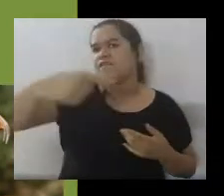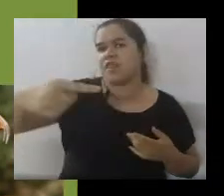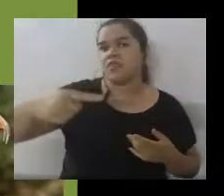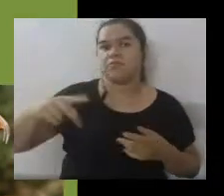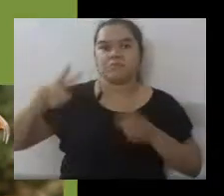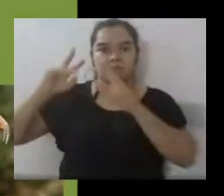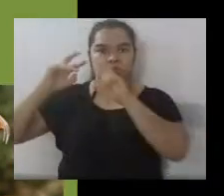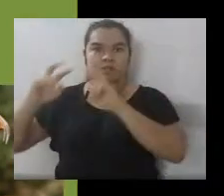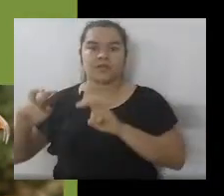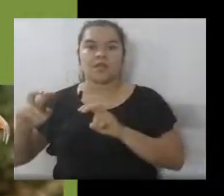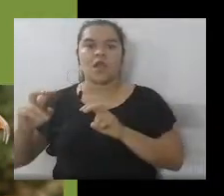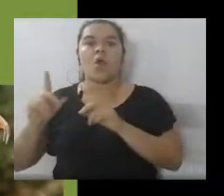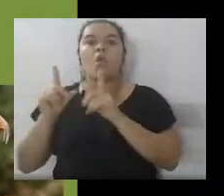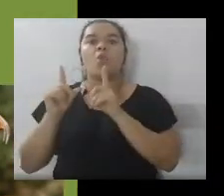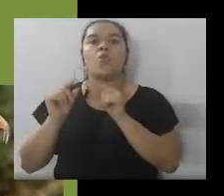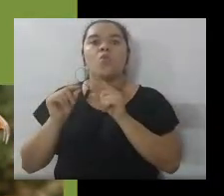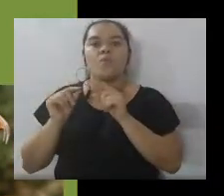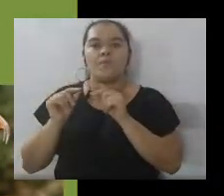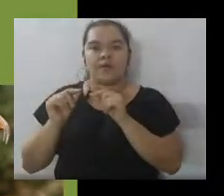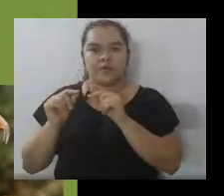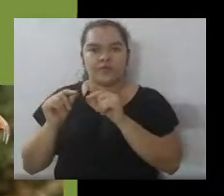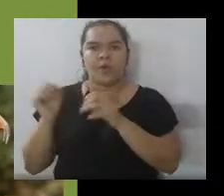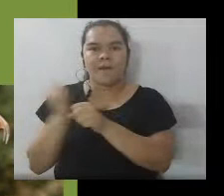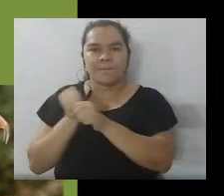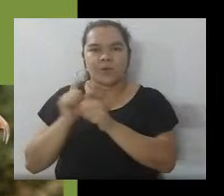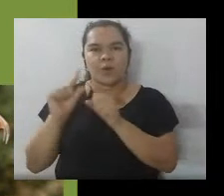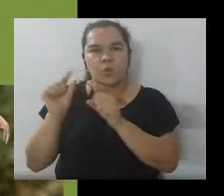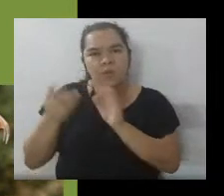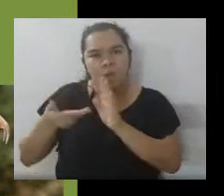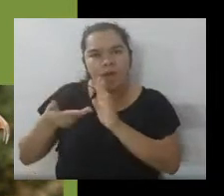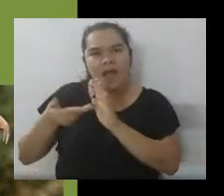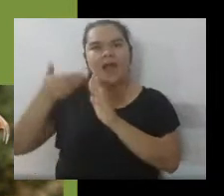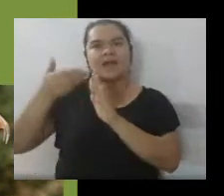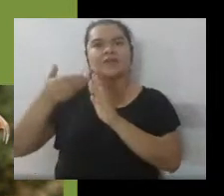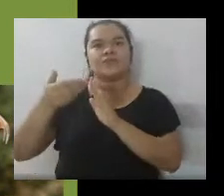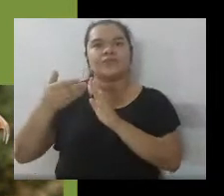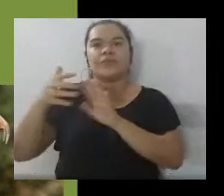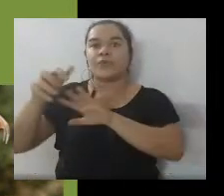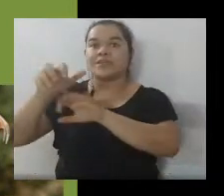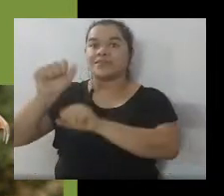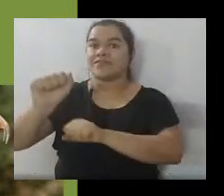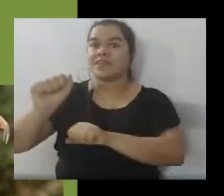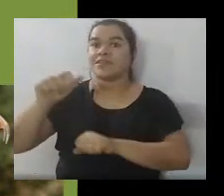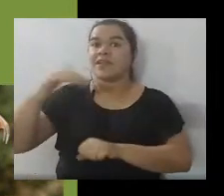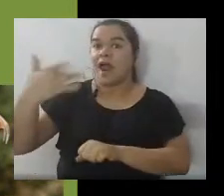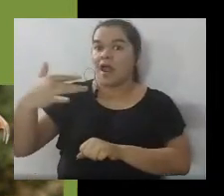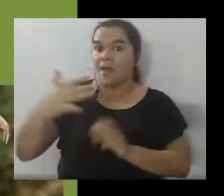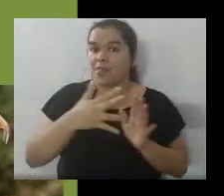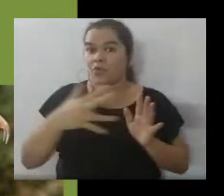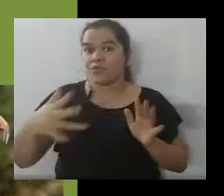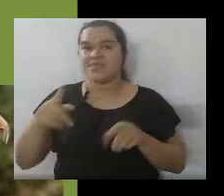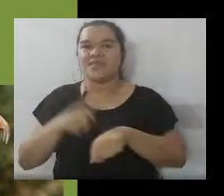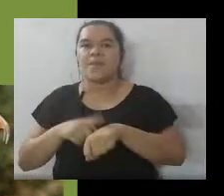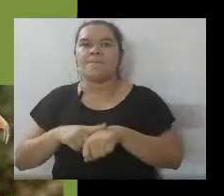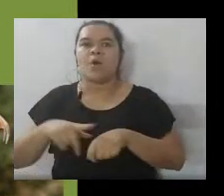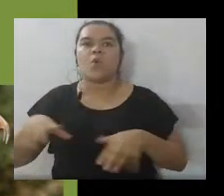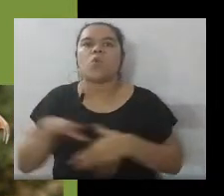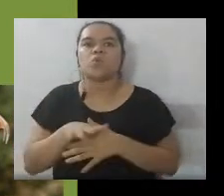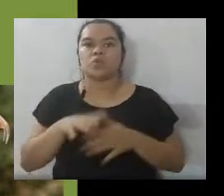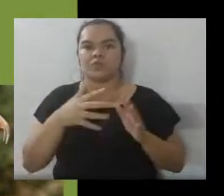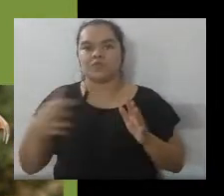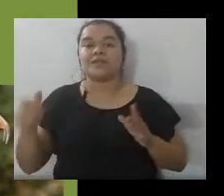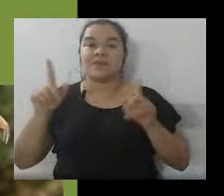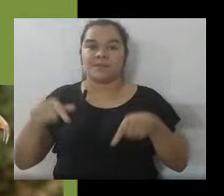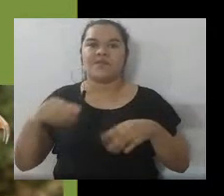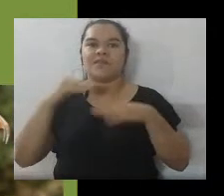promedio es muy importante, recibirse lo antes posible también es muy importante, y el estudio de idiomas, como